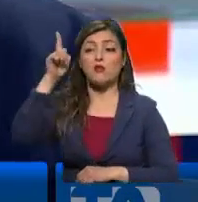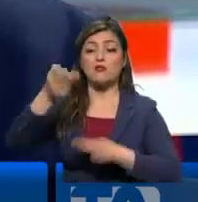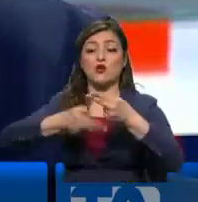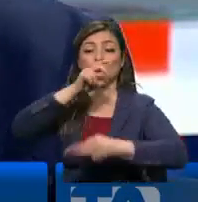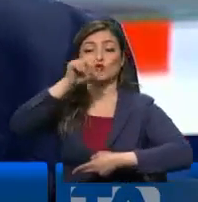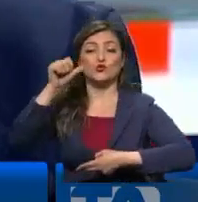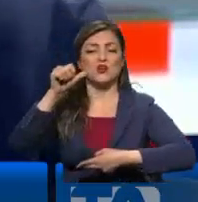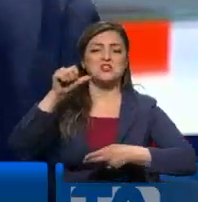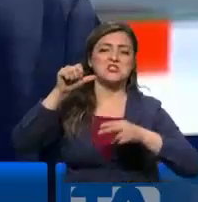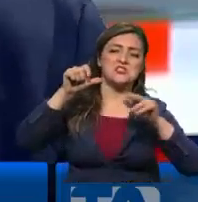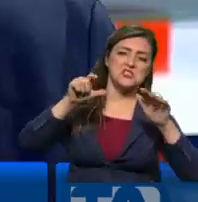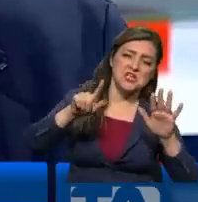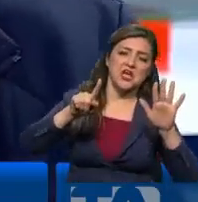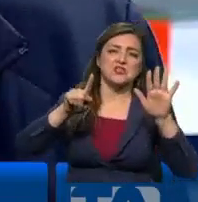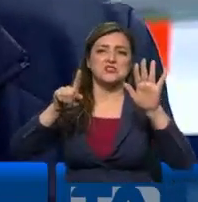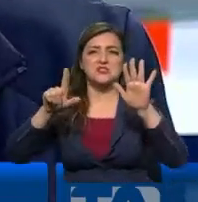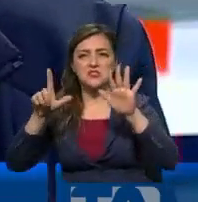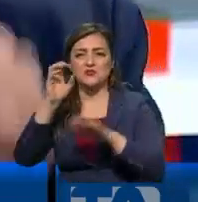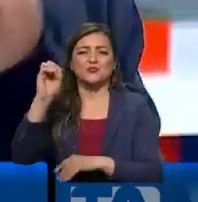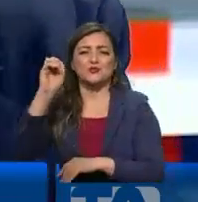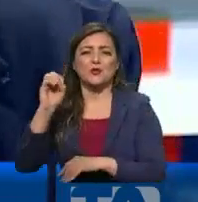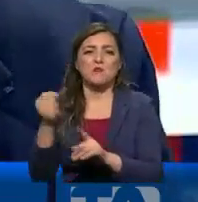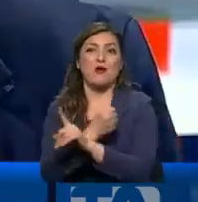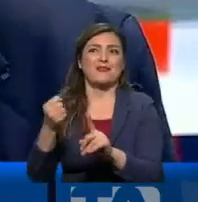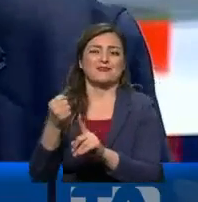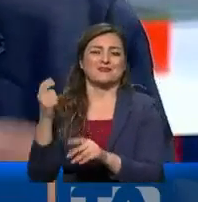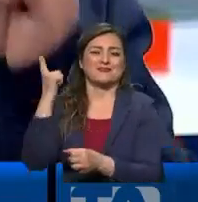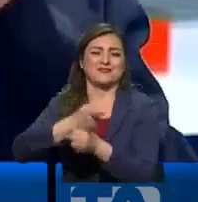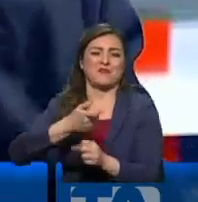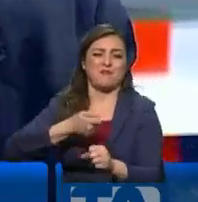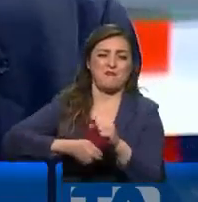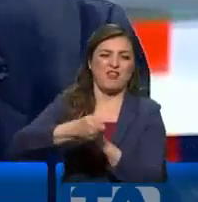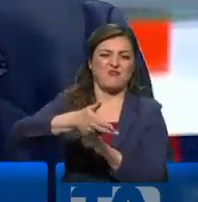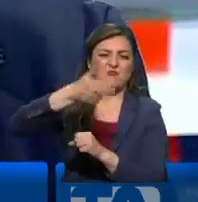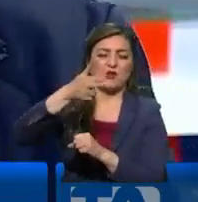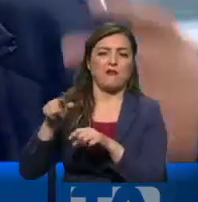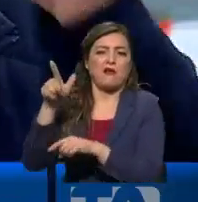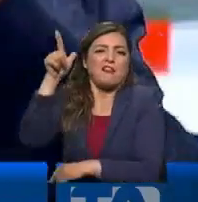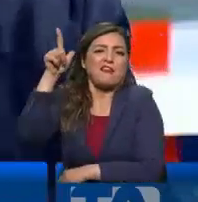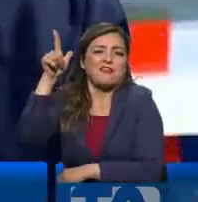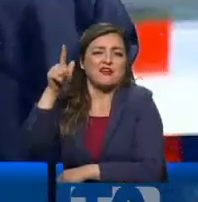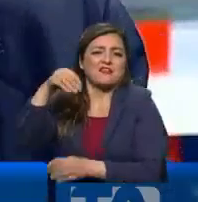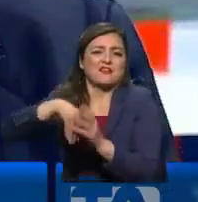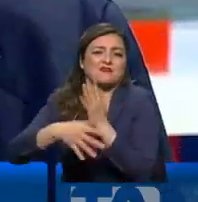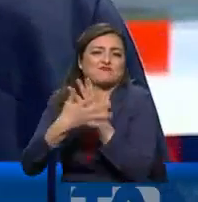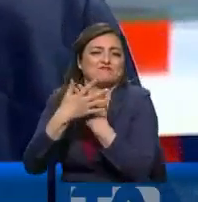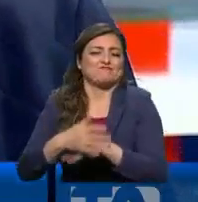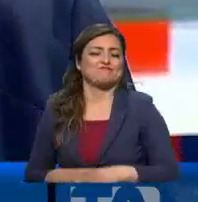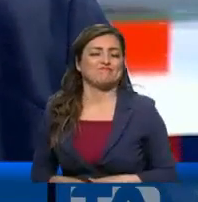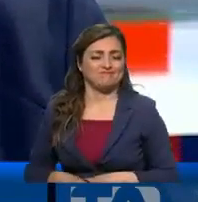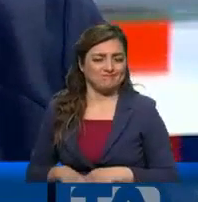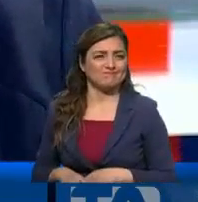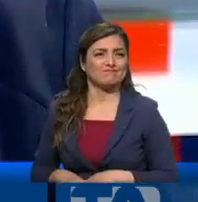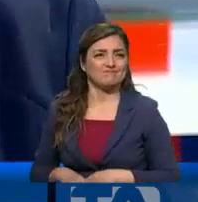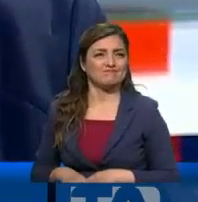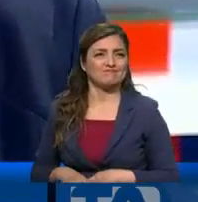el 6%, 7%, son los violentos, son los cabecillas, son los que imponen las condiciones dentro